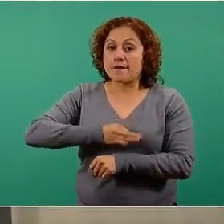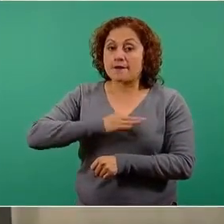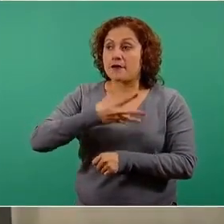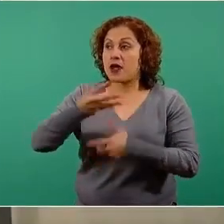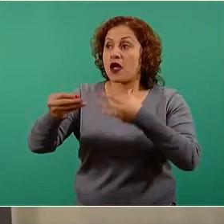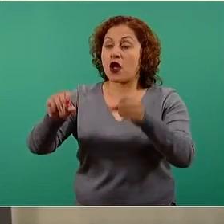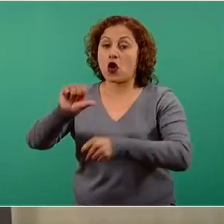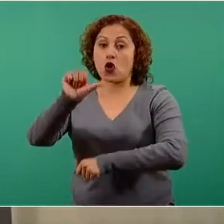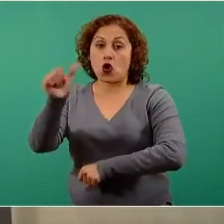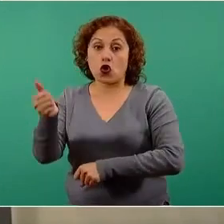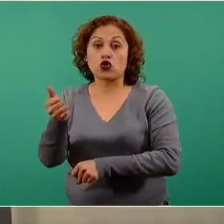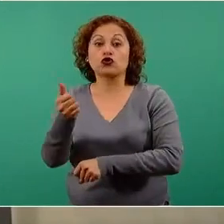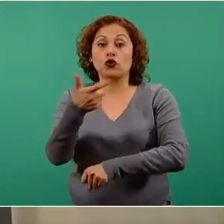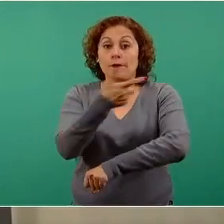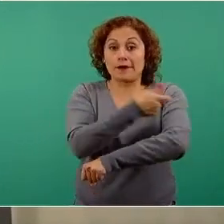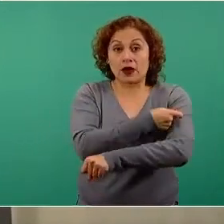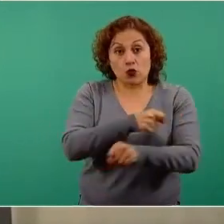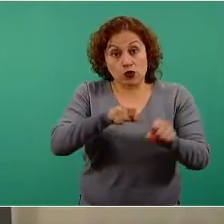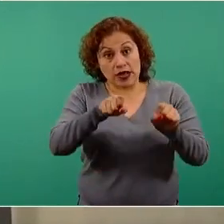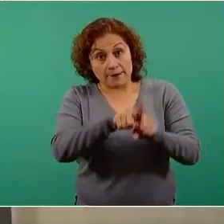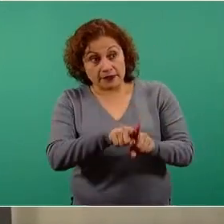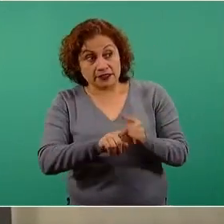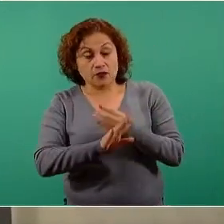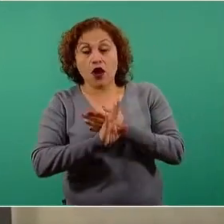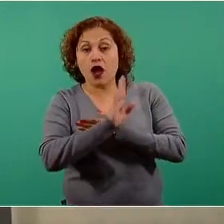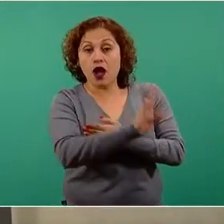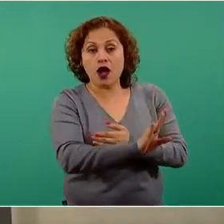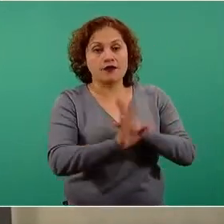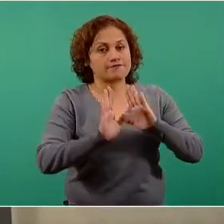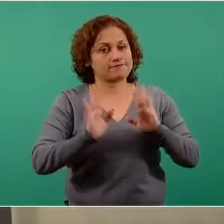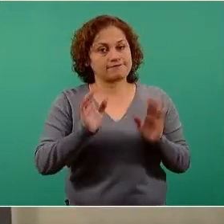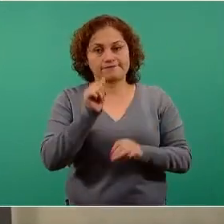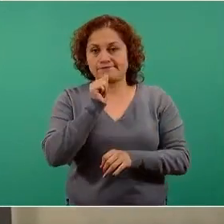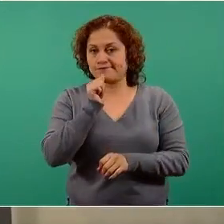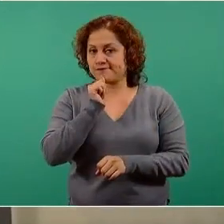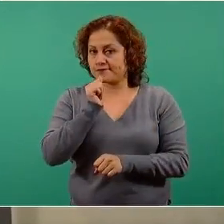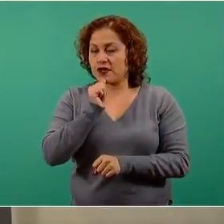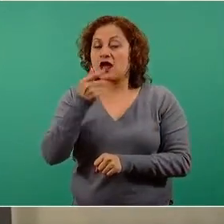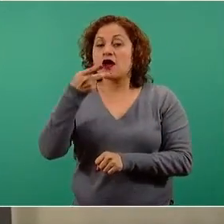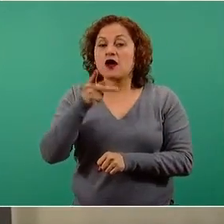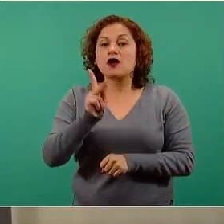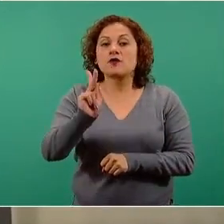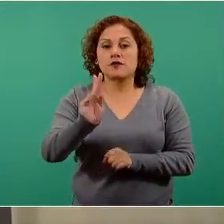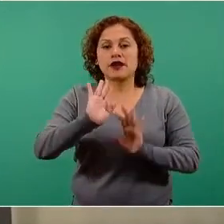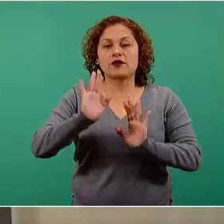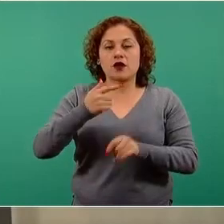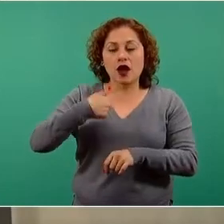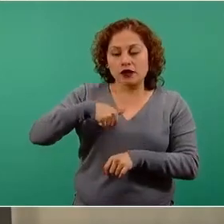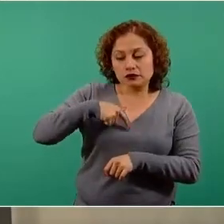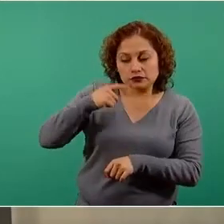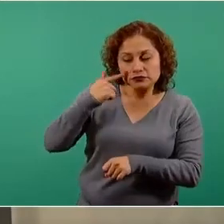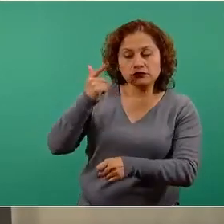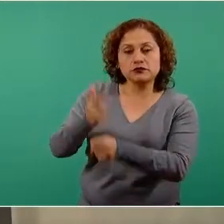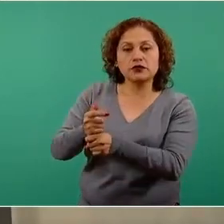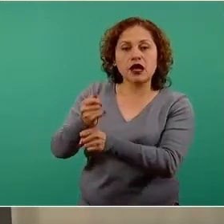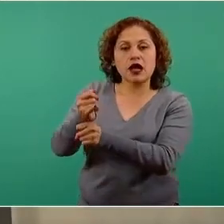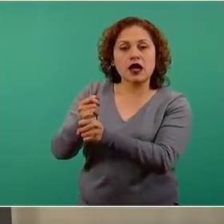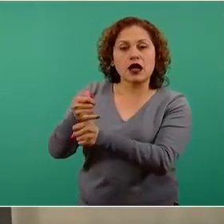pero están ya en curso algunos estudios y próximamente sabemos que se presentará de manera formal